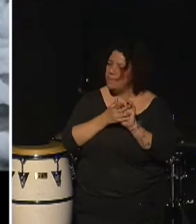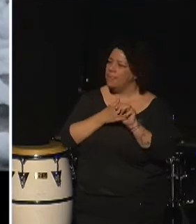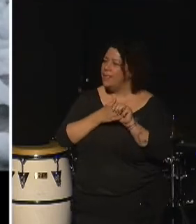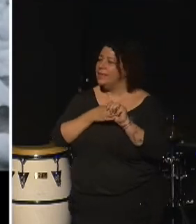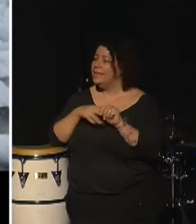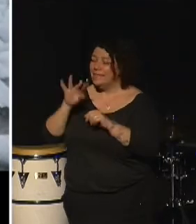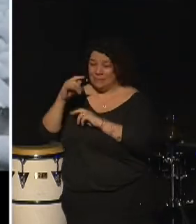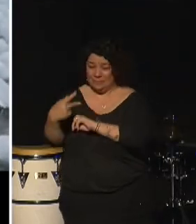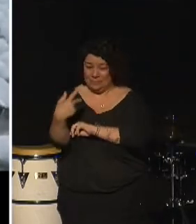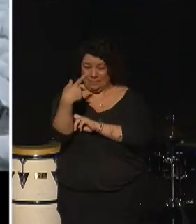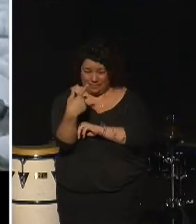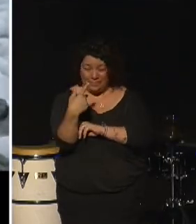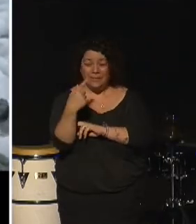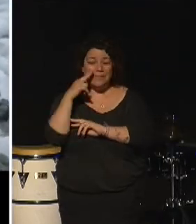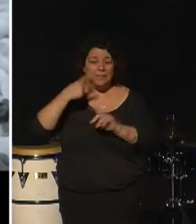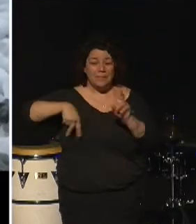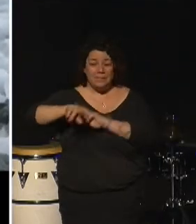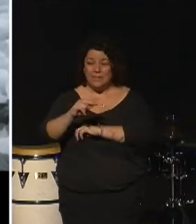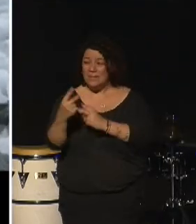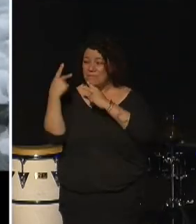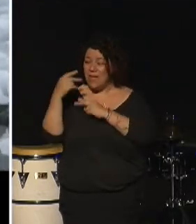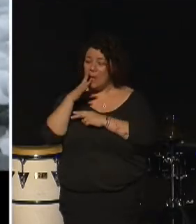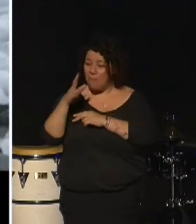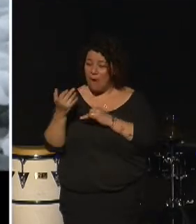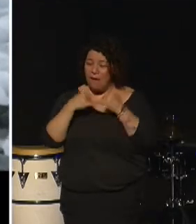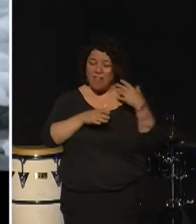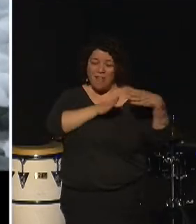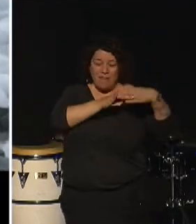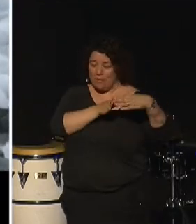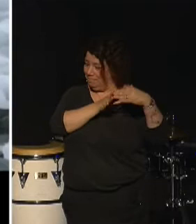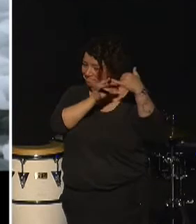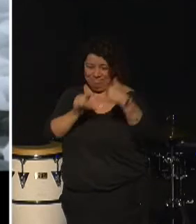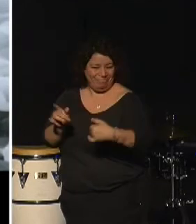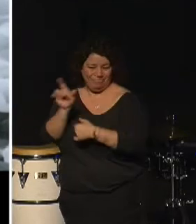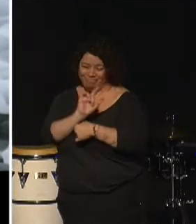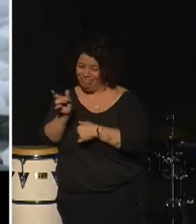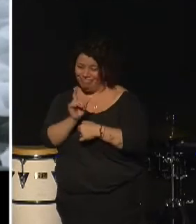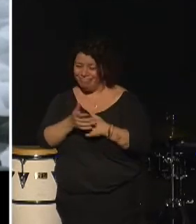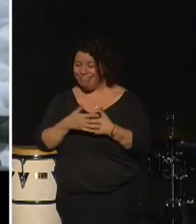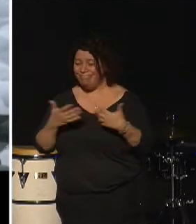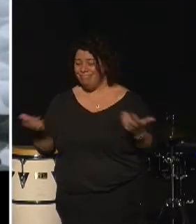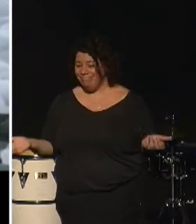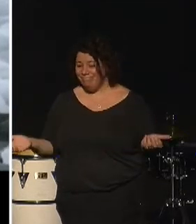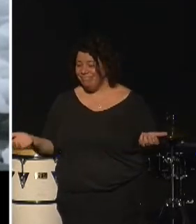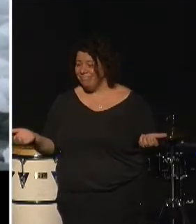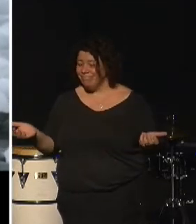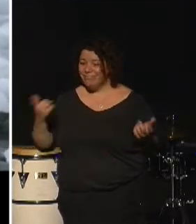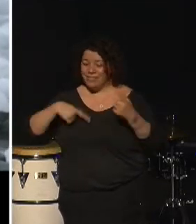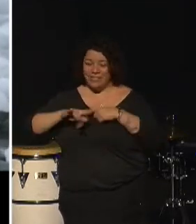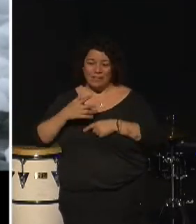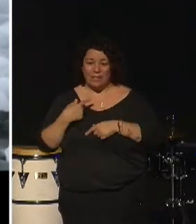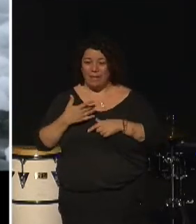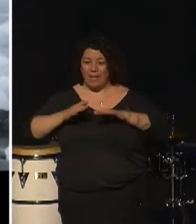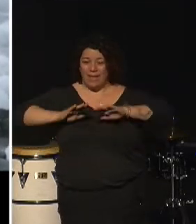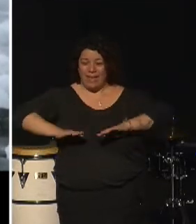Si estáis viendo este vídeo, es porque al final el barco no llegó y nos vamos a tener que quedar a